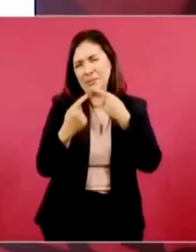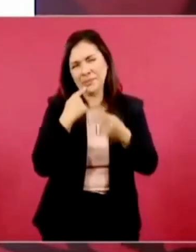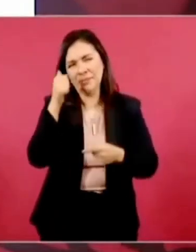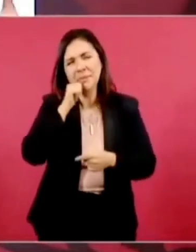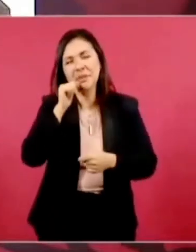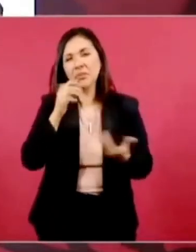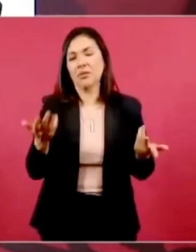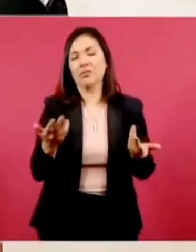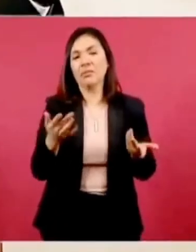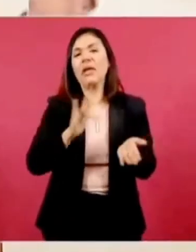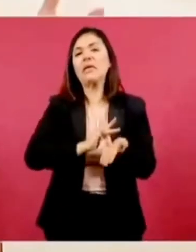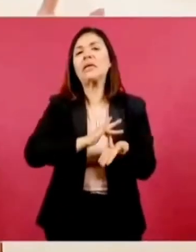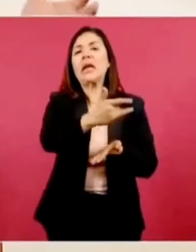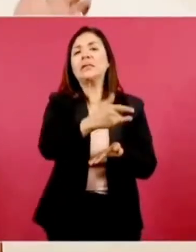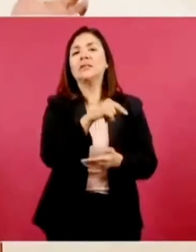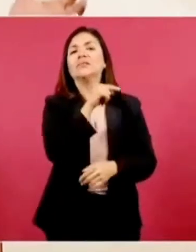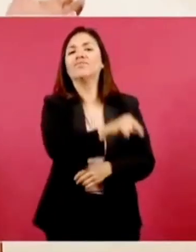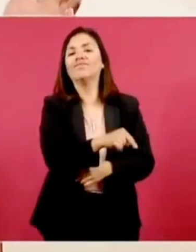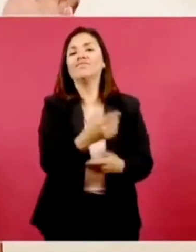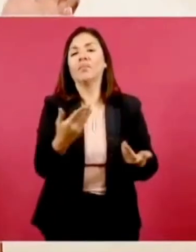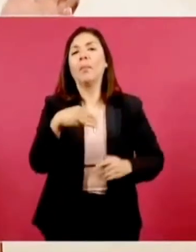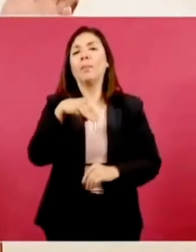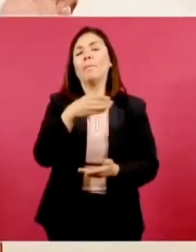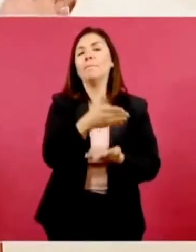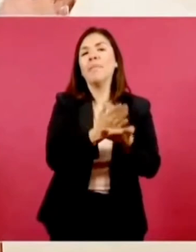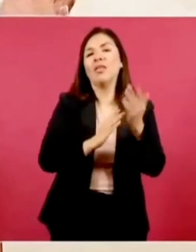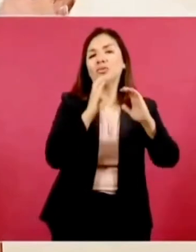Los medios